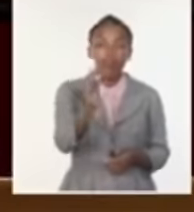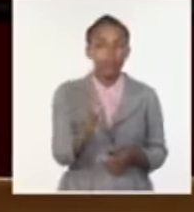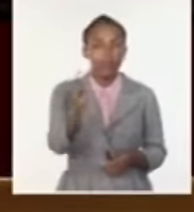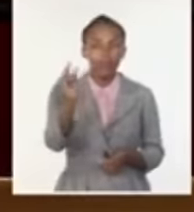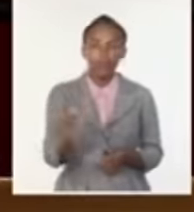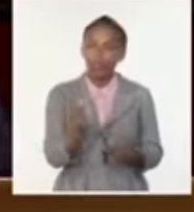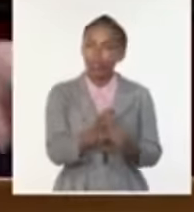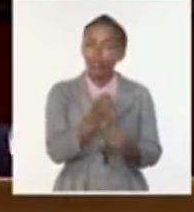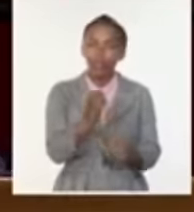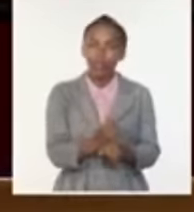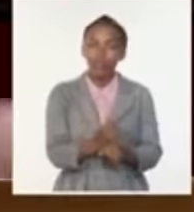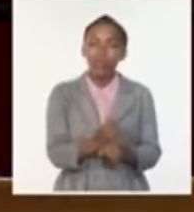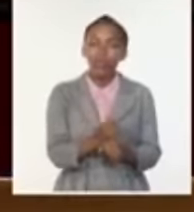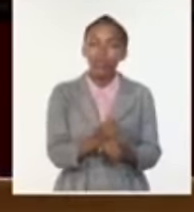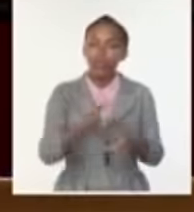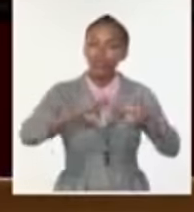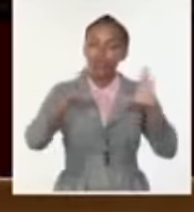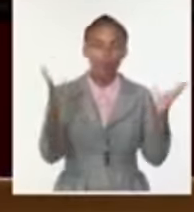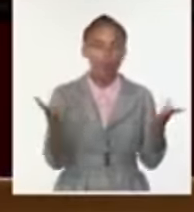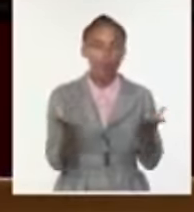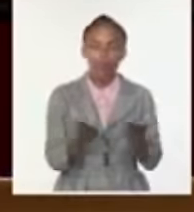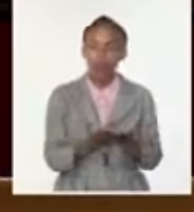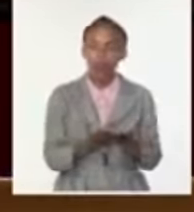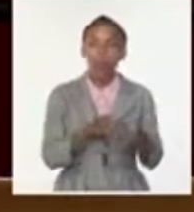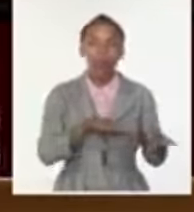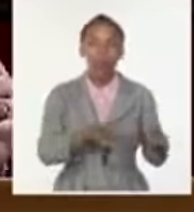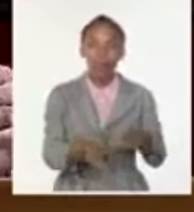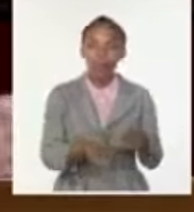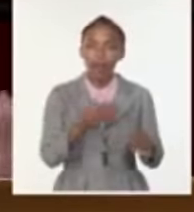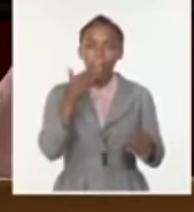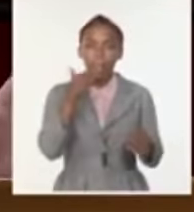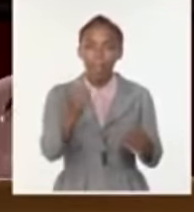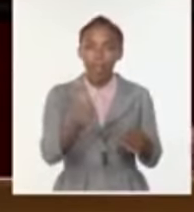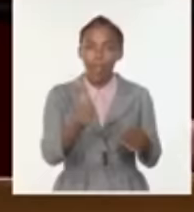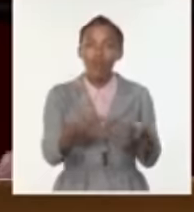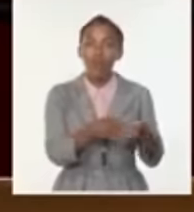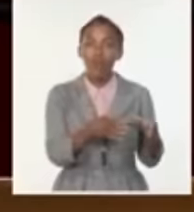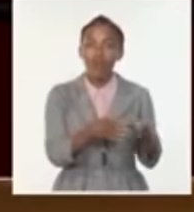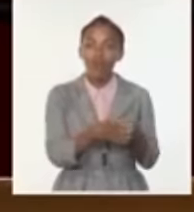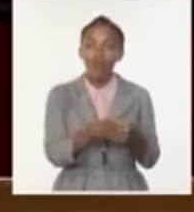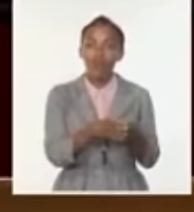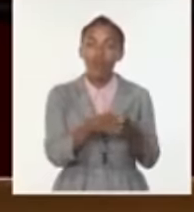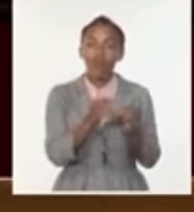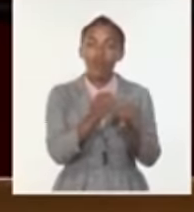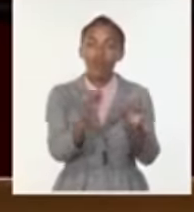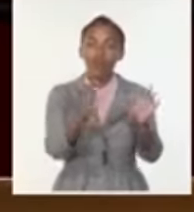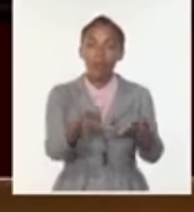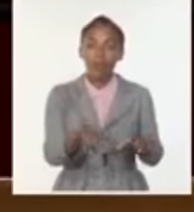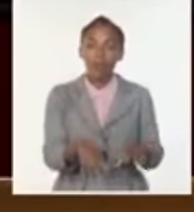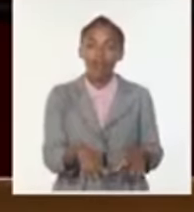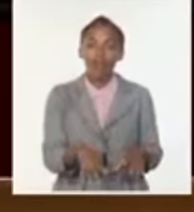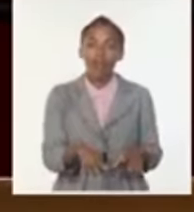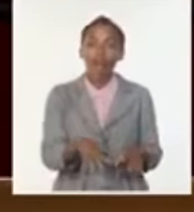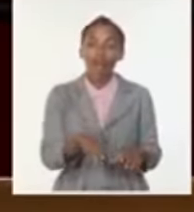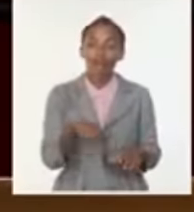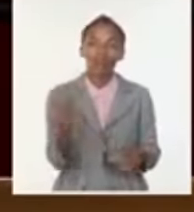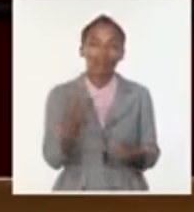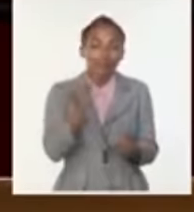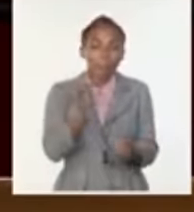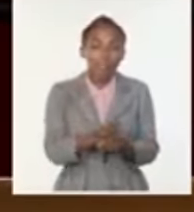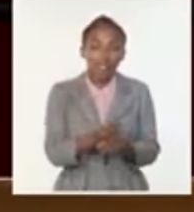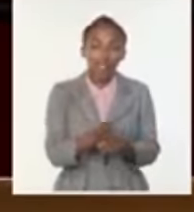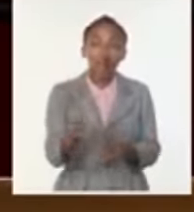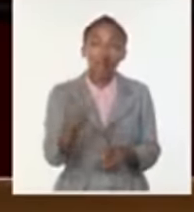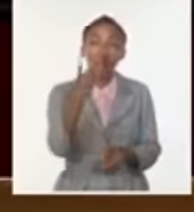para poderlo preparar, con equipamiento informático, y entonces vamos a empezar por un municipio en cada provincia, que en la mayoría de los casos